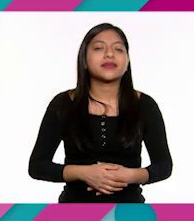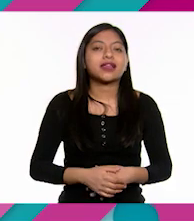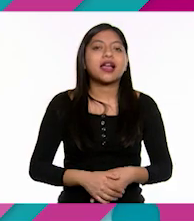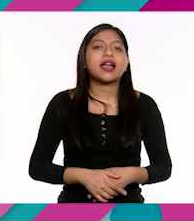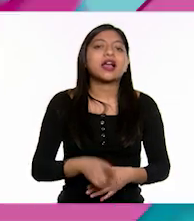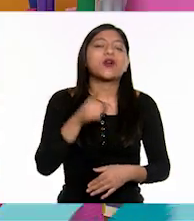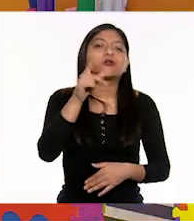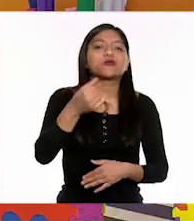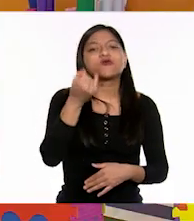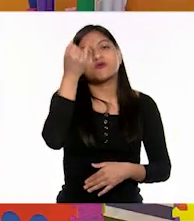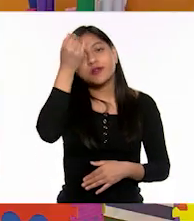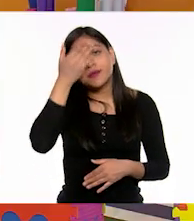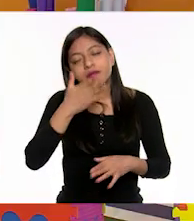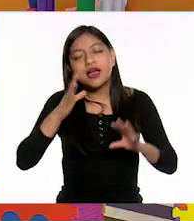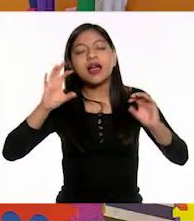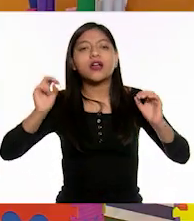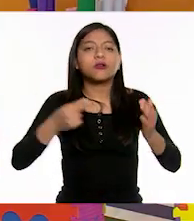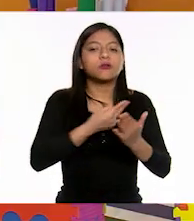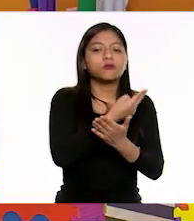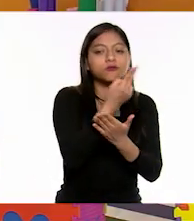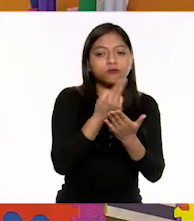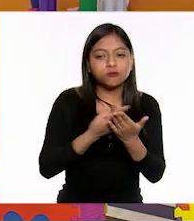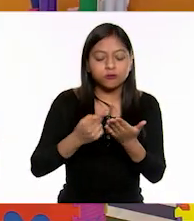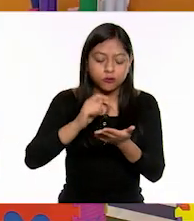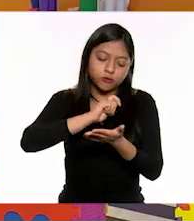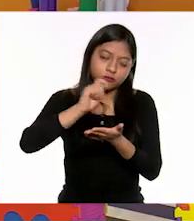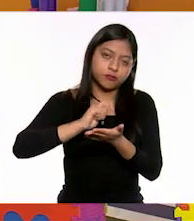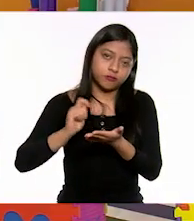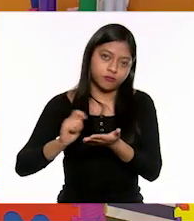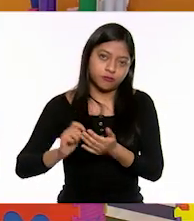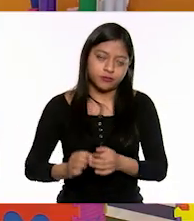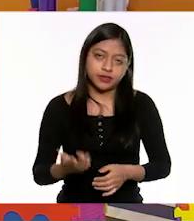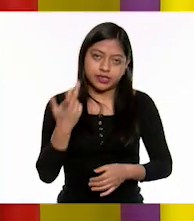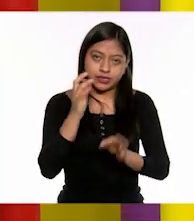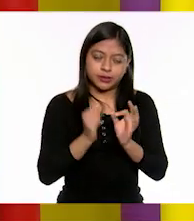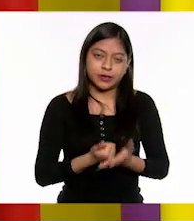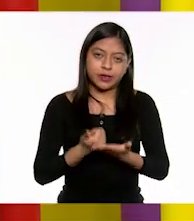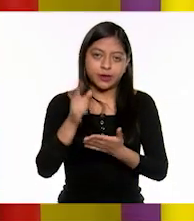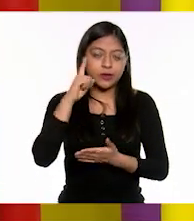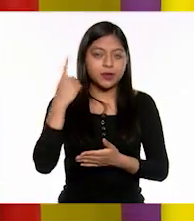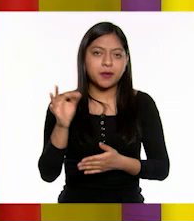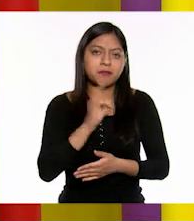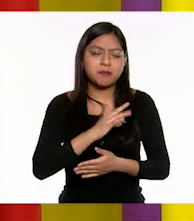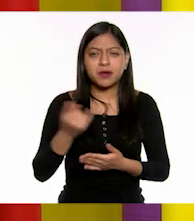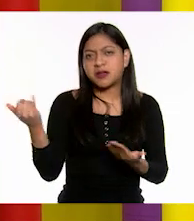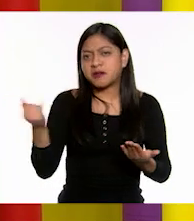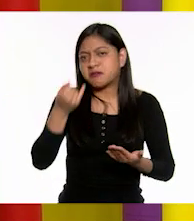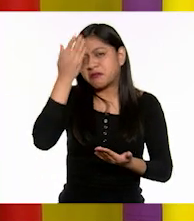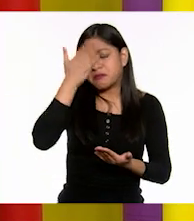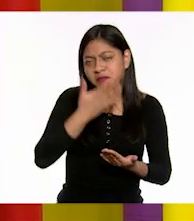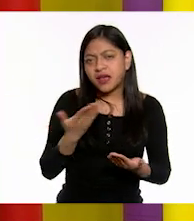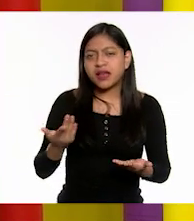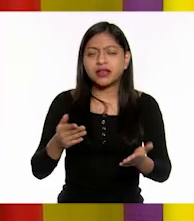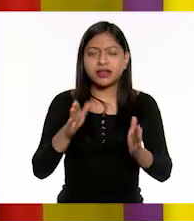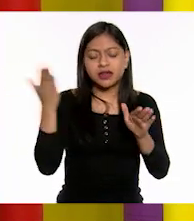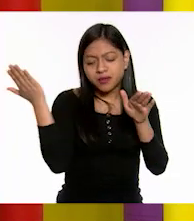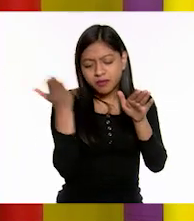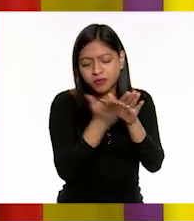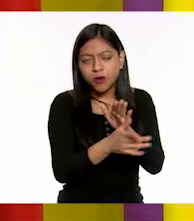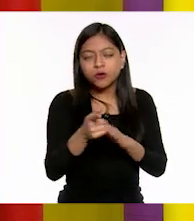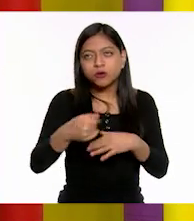una ilustración no pero ayuda un poquito tener como idea alguna imagen para poderlo